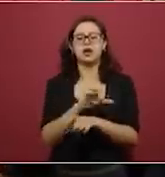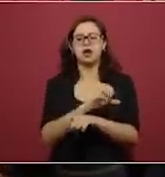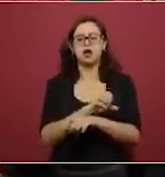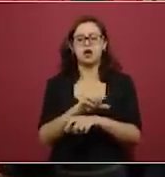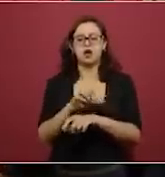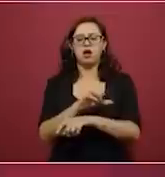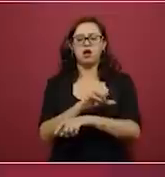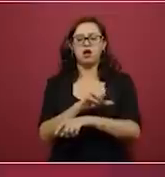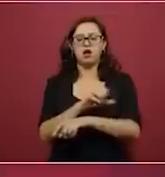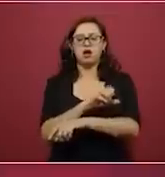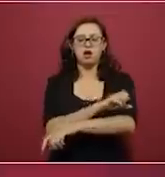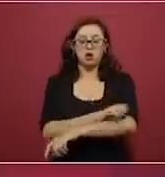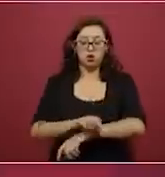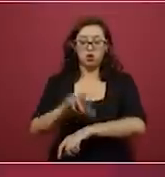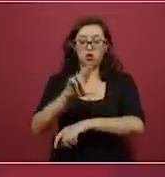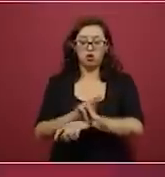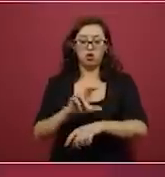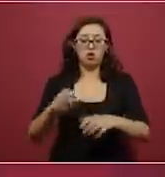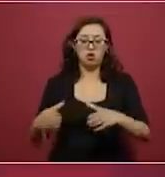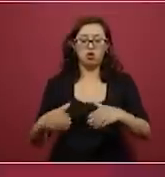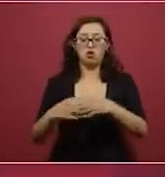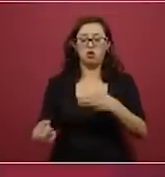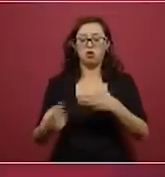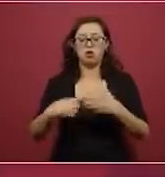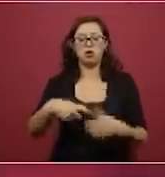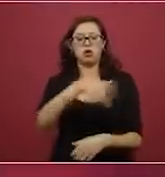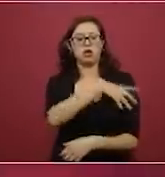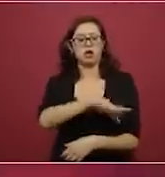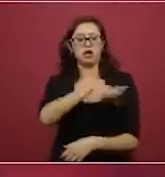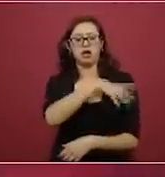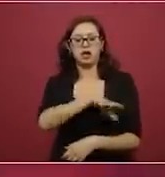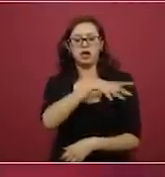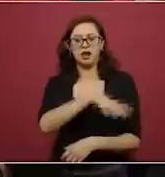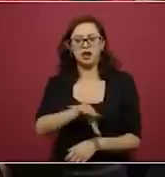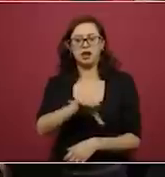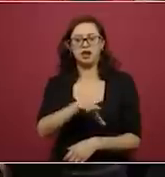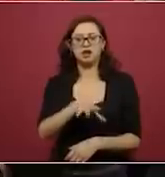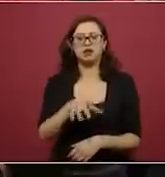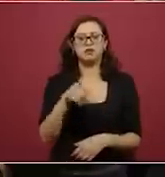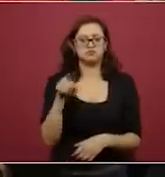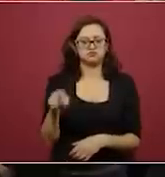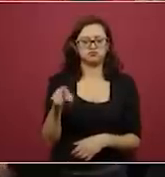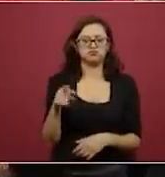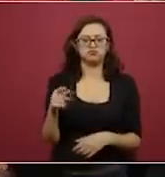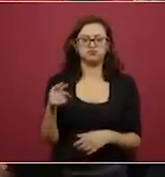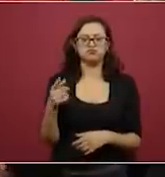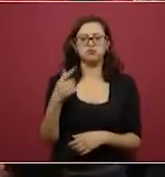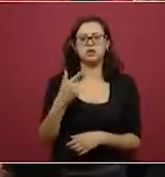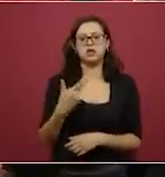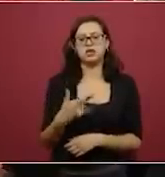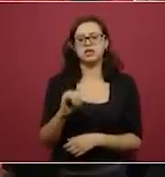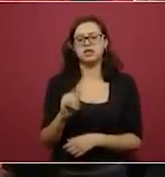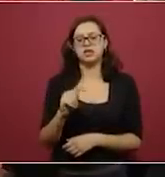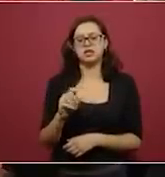institucional está el general de brigada diplomado de estado mayor xicoténcatl